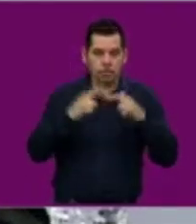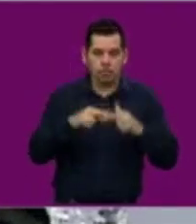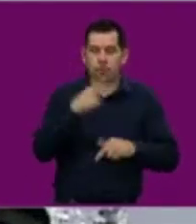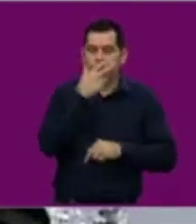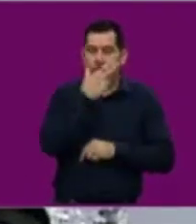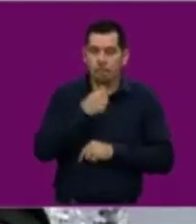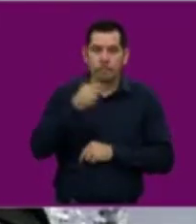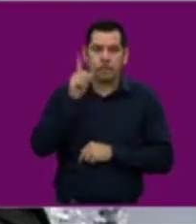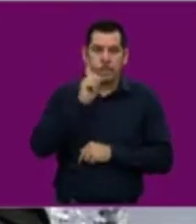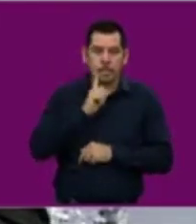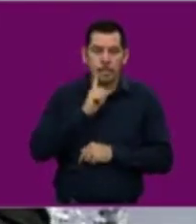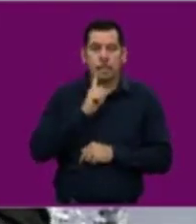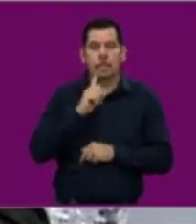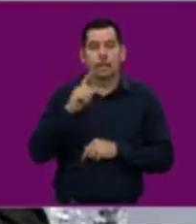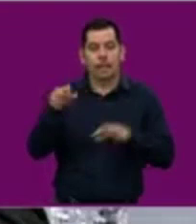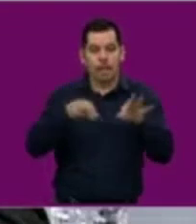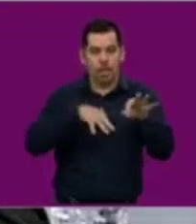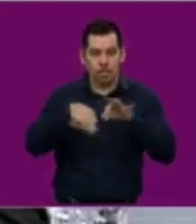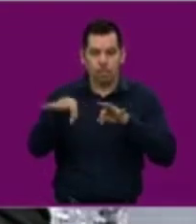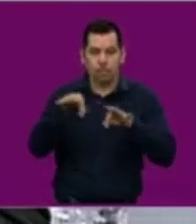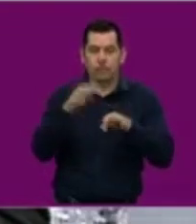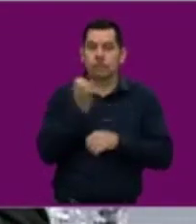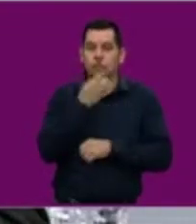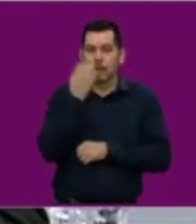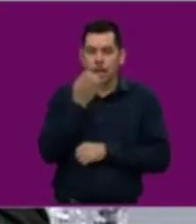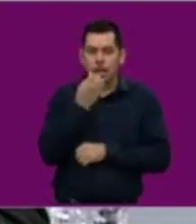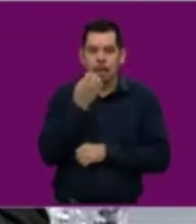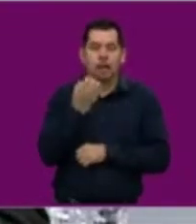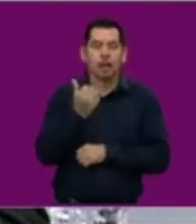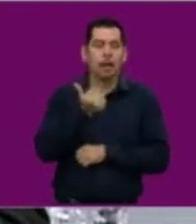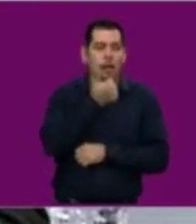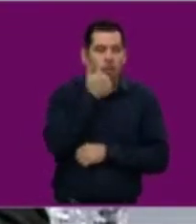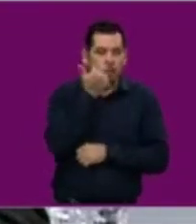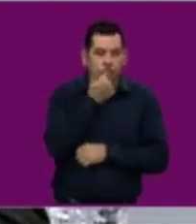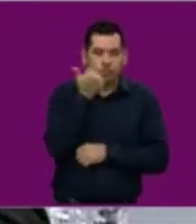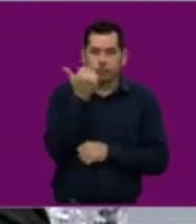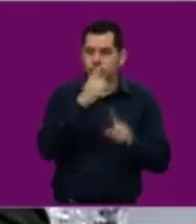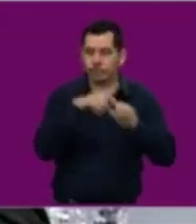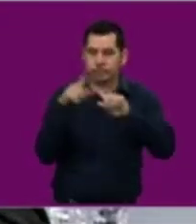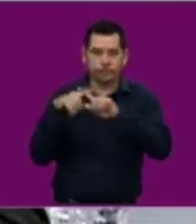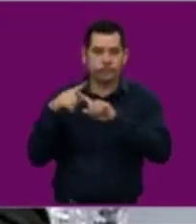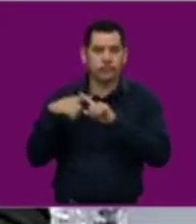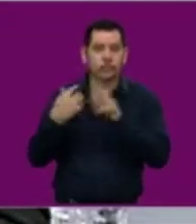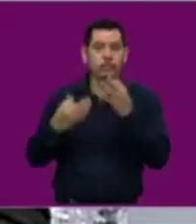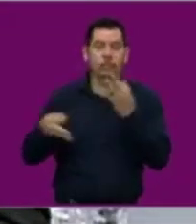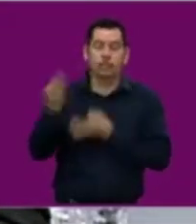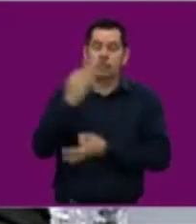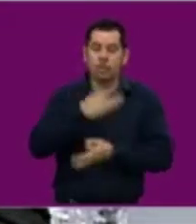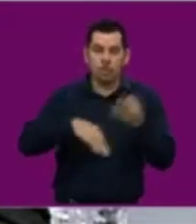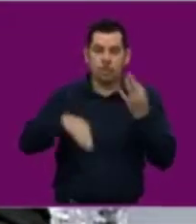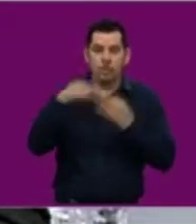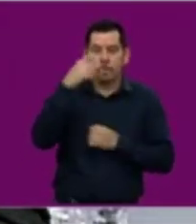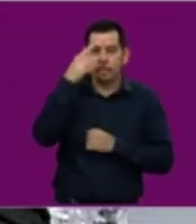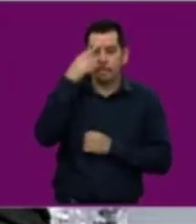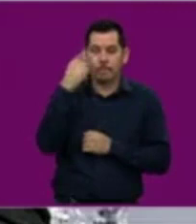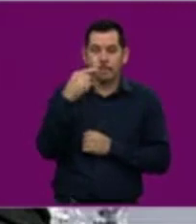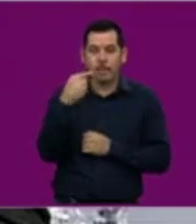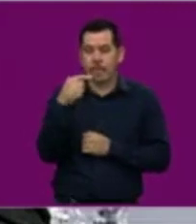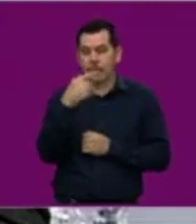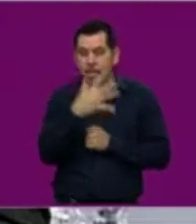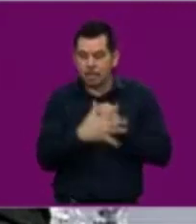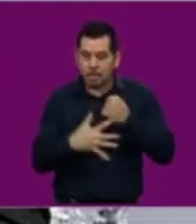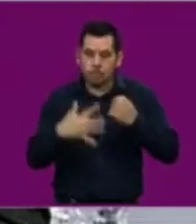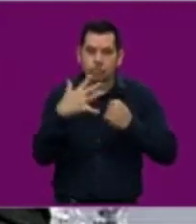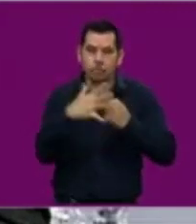administrativos alumnos y elementos los elementos básicos que integran el escudo de